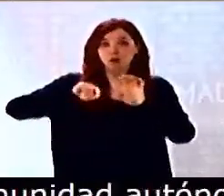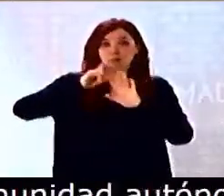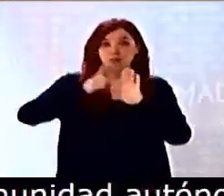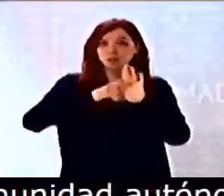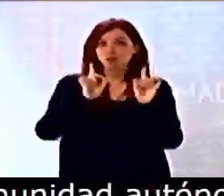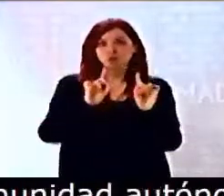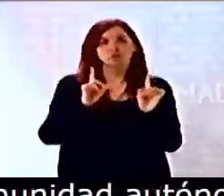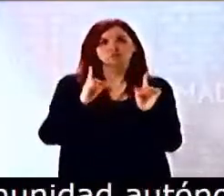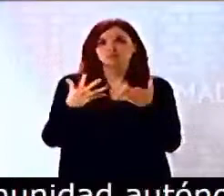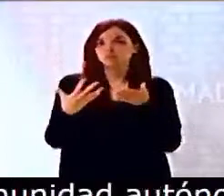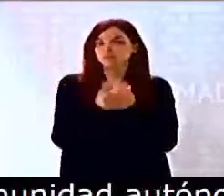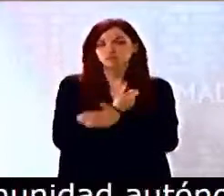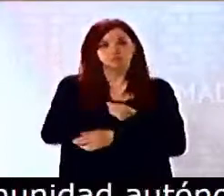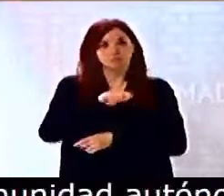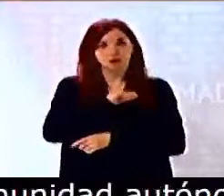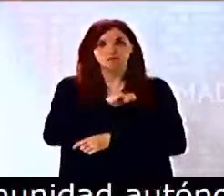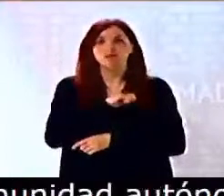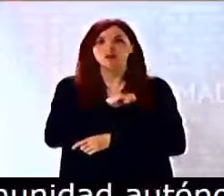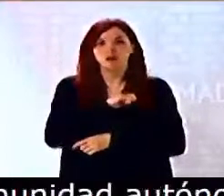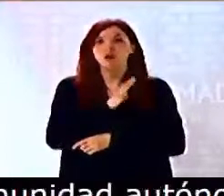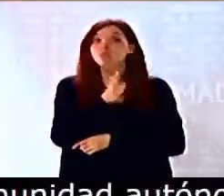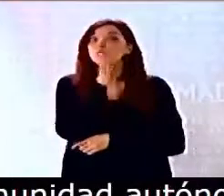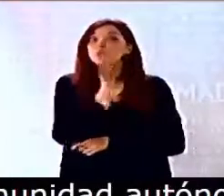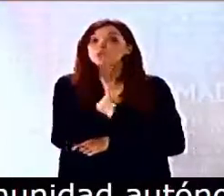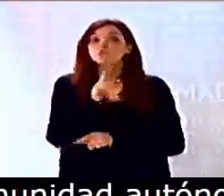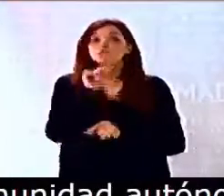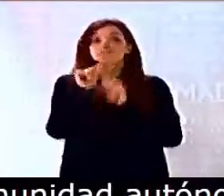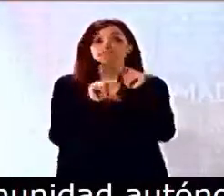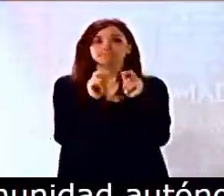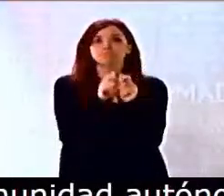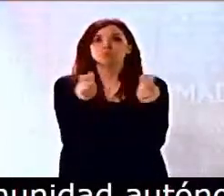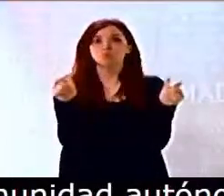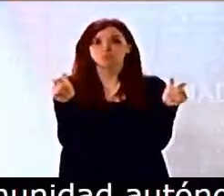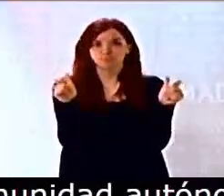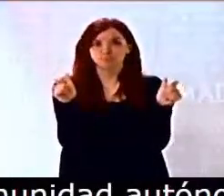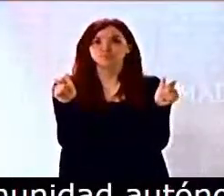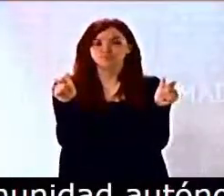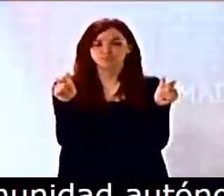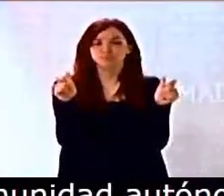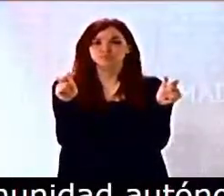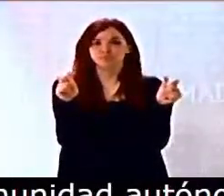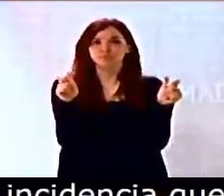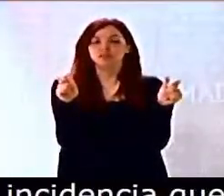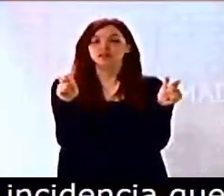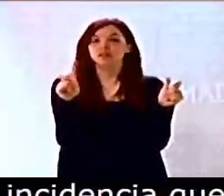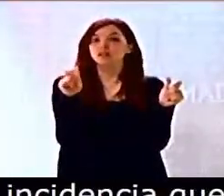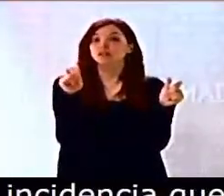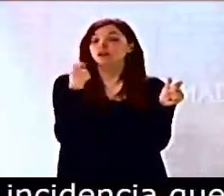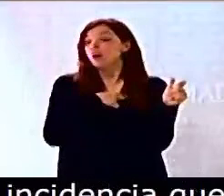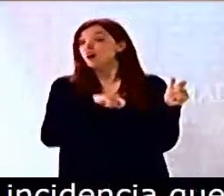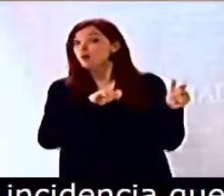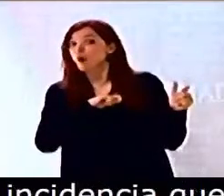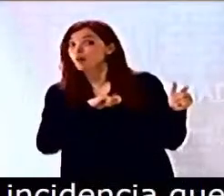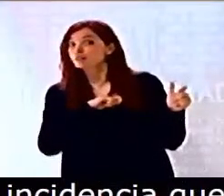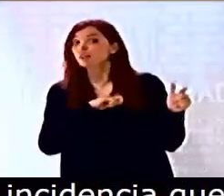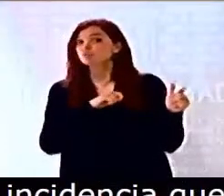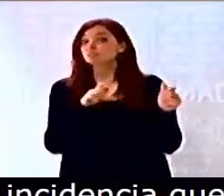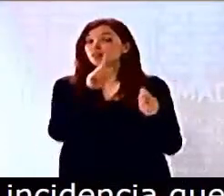del país. La subida de incidencia que se ha producido en España